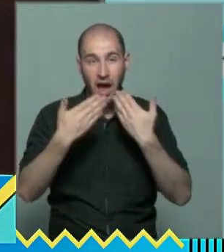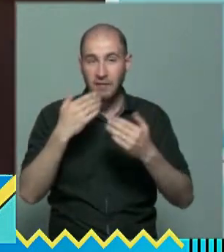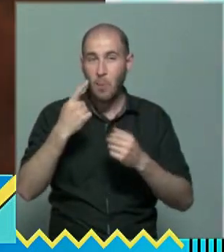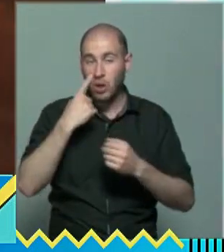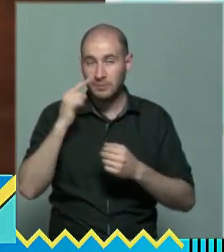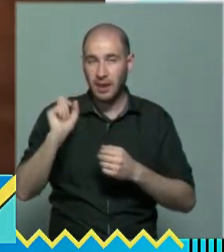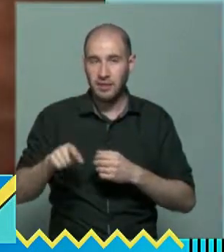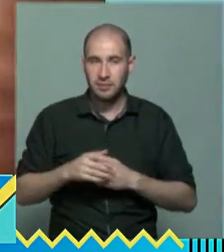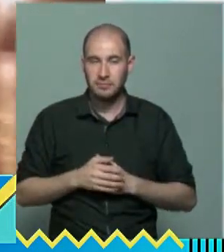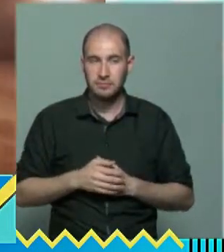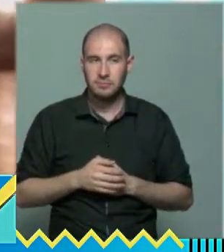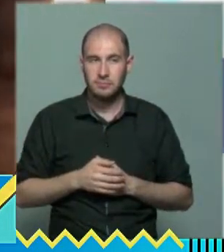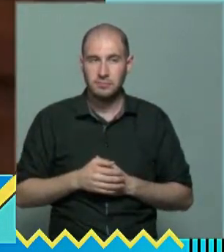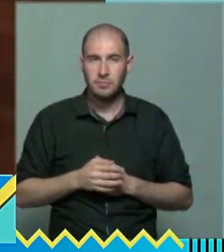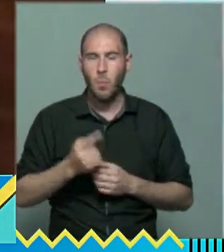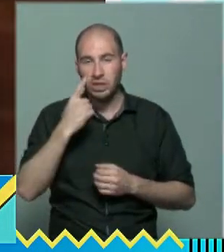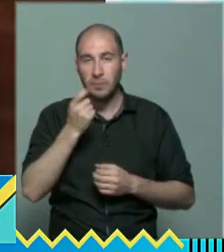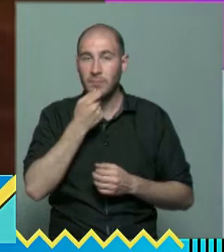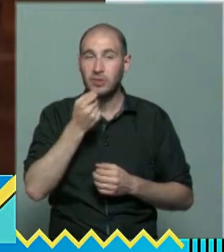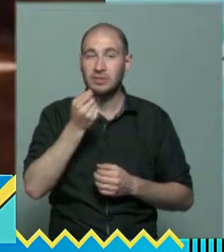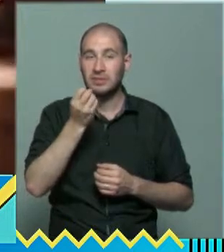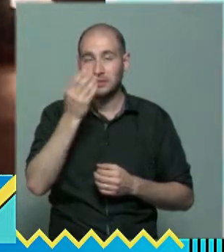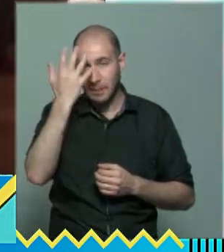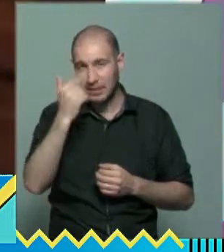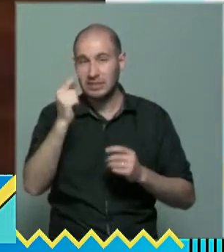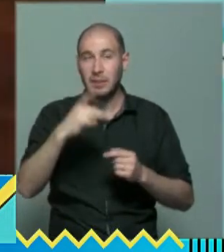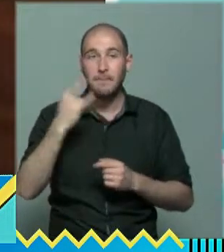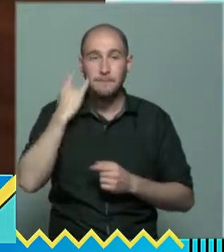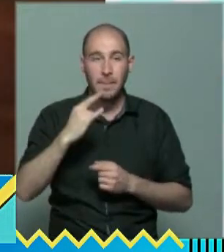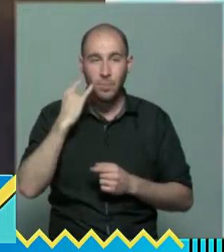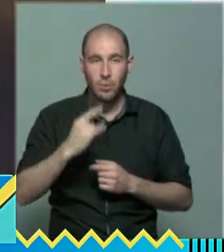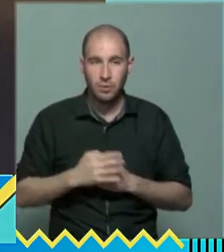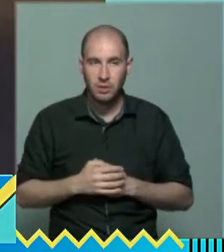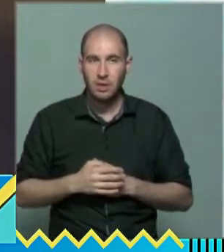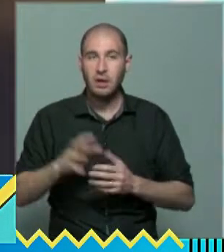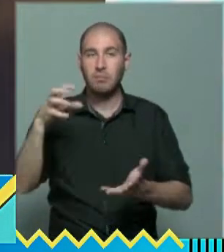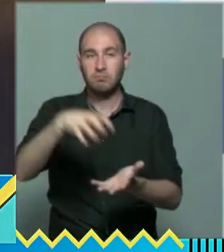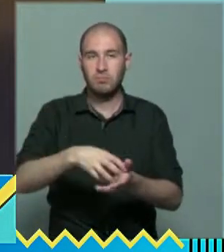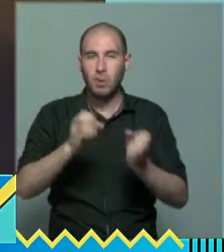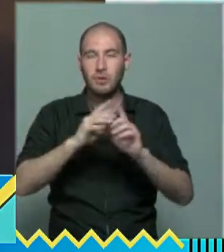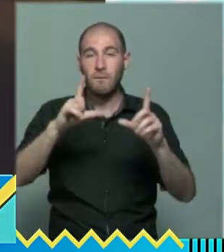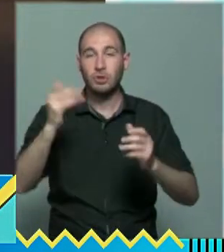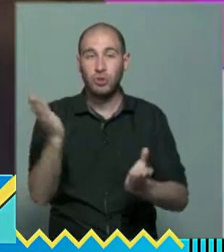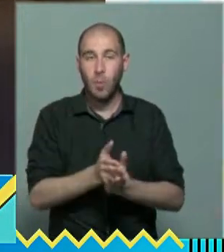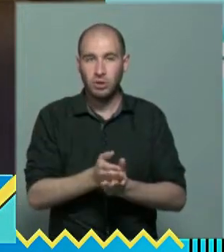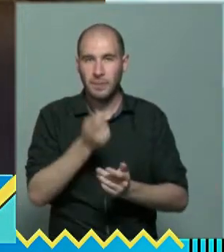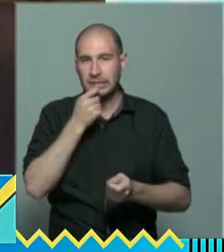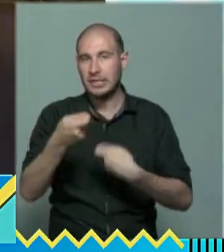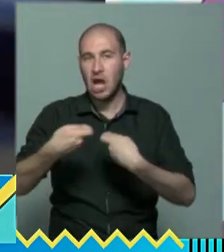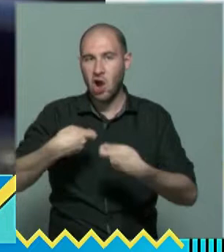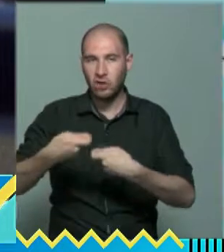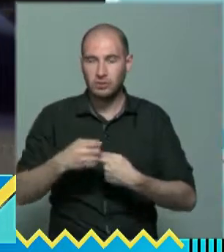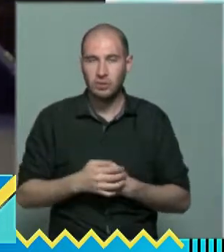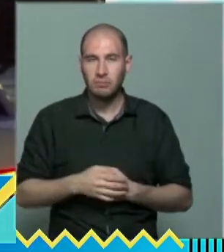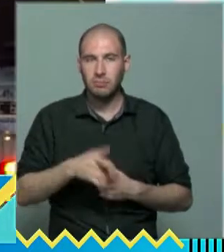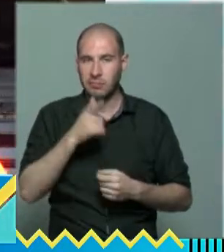los municipios, ¿no? Es decir, ya vemos municipios como el de San Martín, incluso el de Maipú, que han instalado este tema de la fotomulta como un gran negocio, como